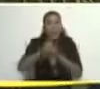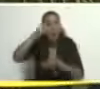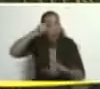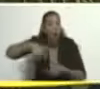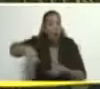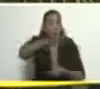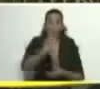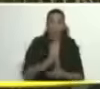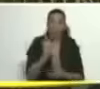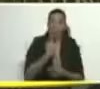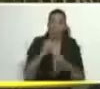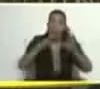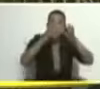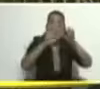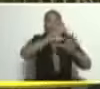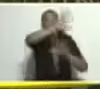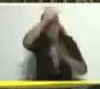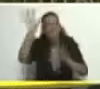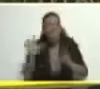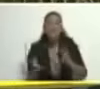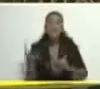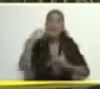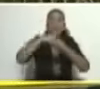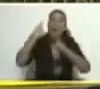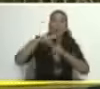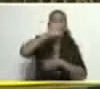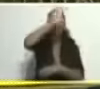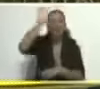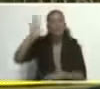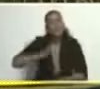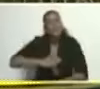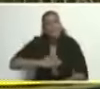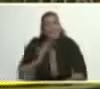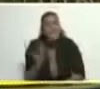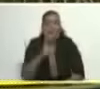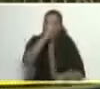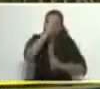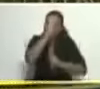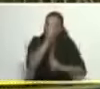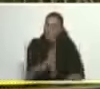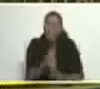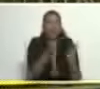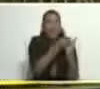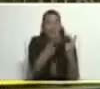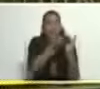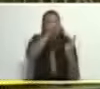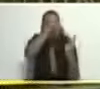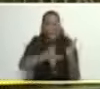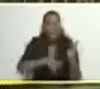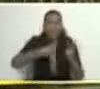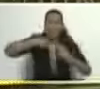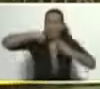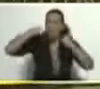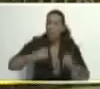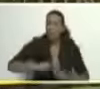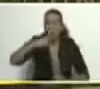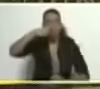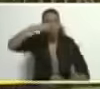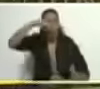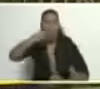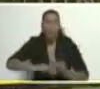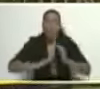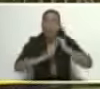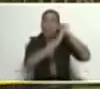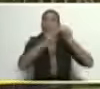en nuestro hemisferio, sino a nivel mundial. Por lo tanto, quisiera rendir tributo a estos dos titanes del